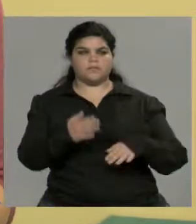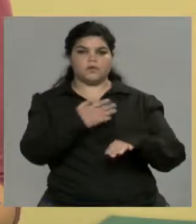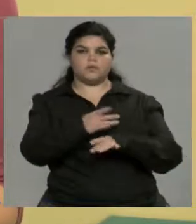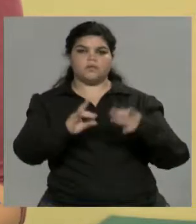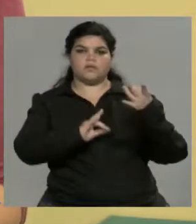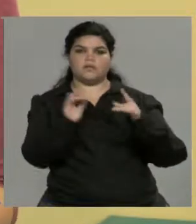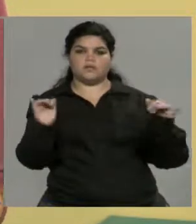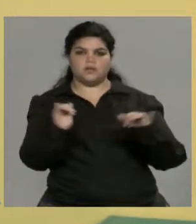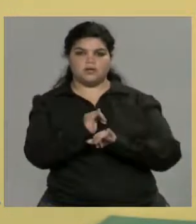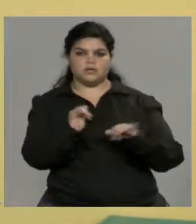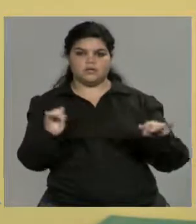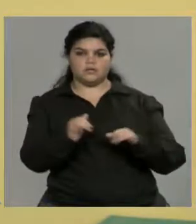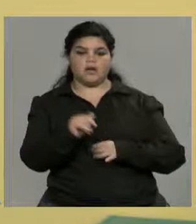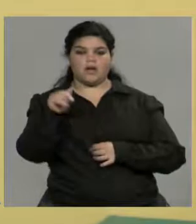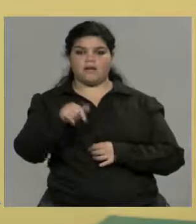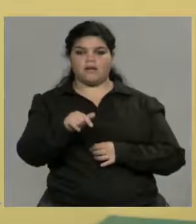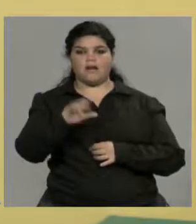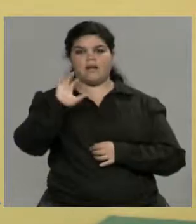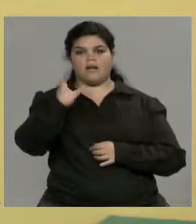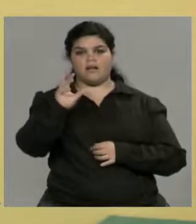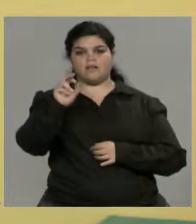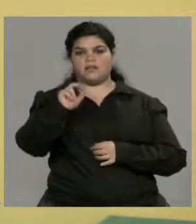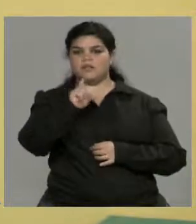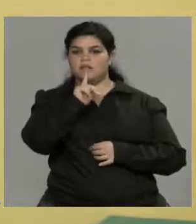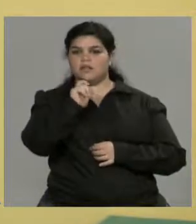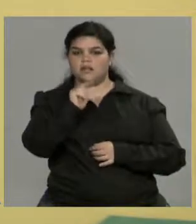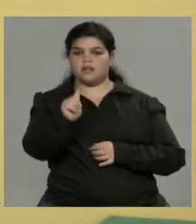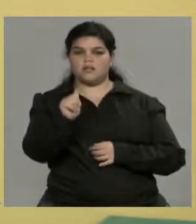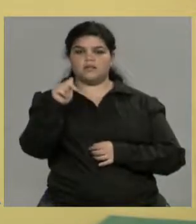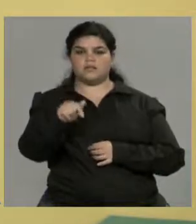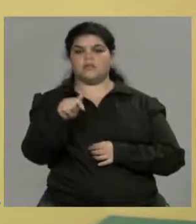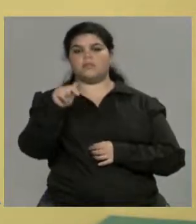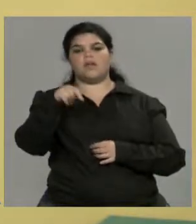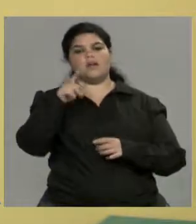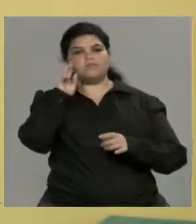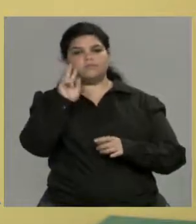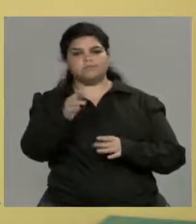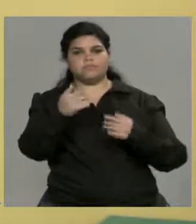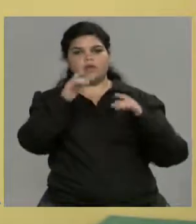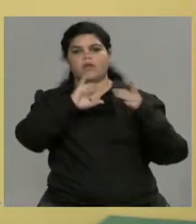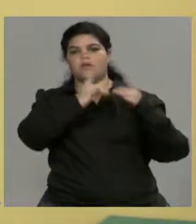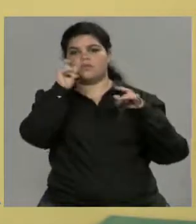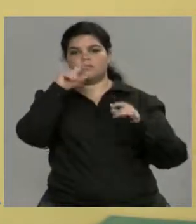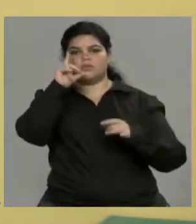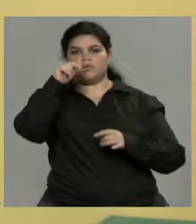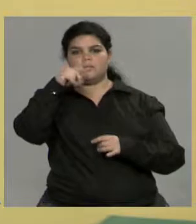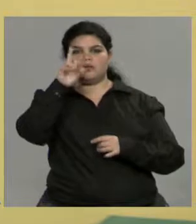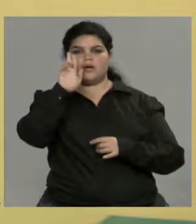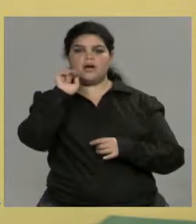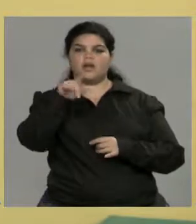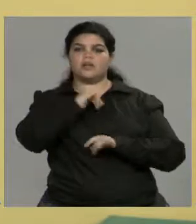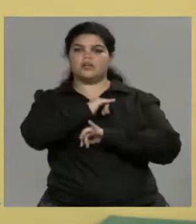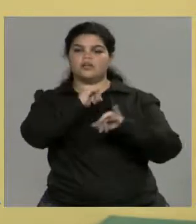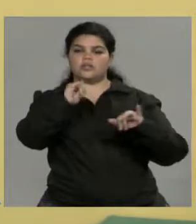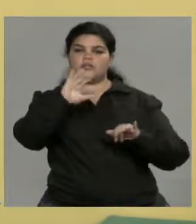Continuamos en Universidad Noticias acá en la señal 30 de la TDA y también nos encontrás en universidad.com.ar, el noticiero